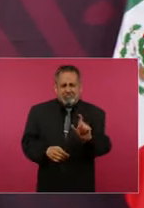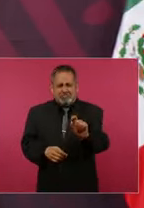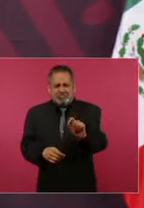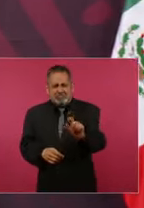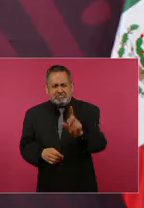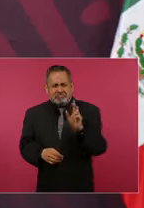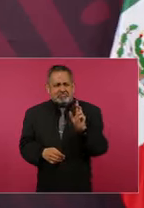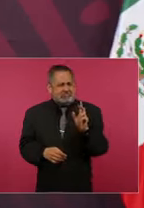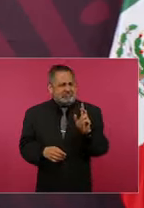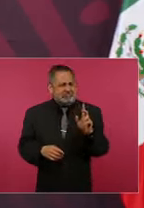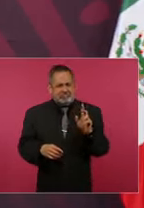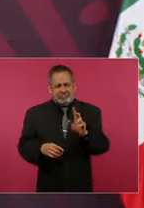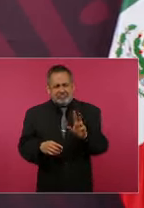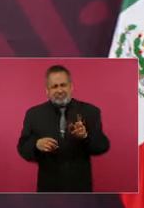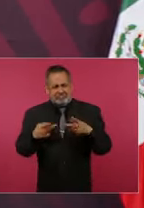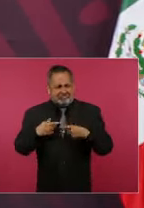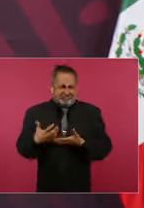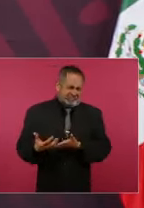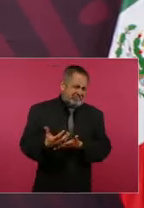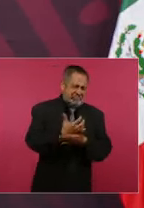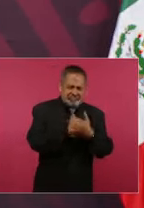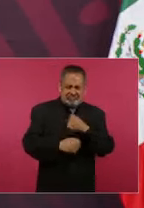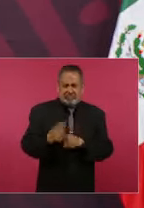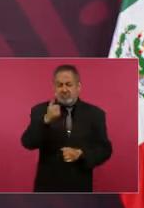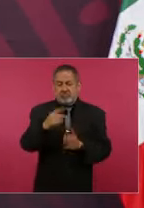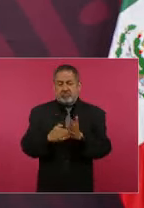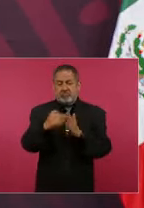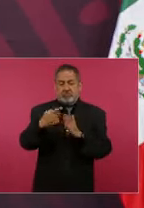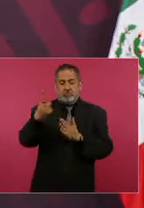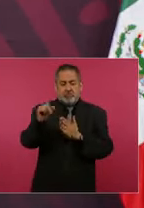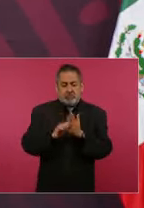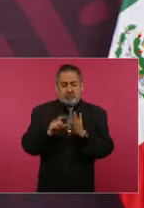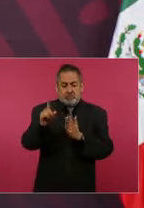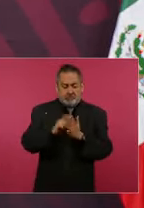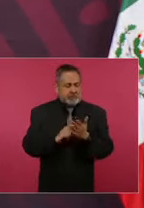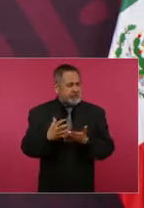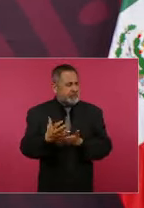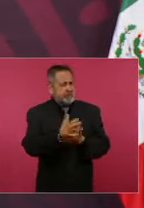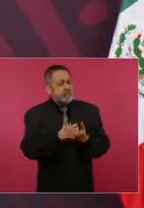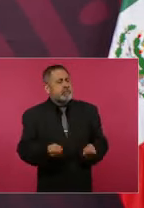20 que ganan más de un millón al mes. 20.